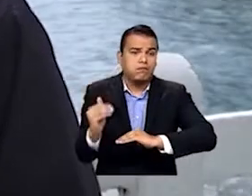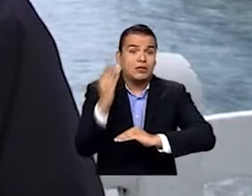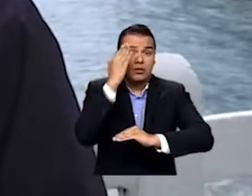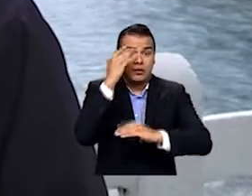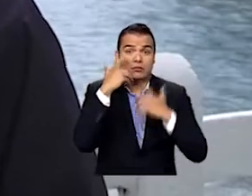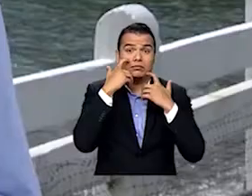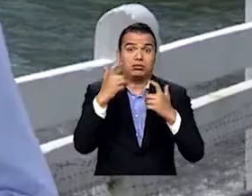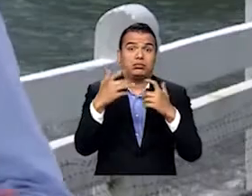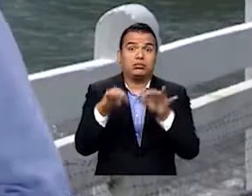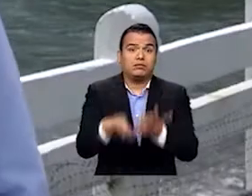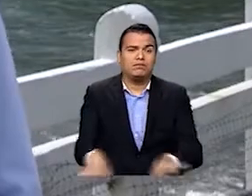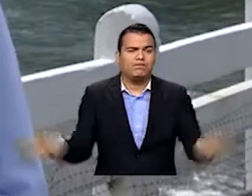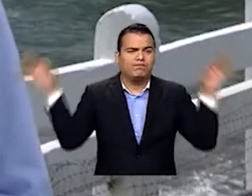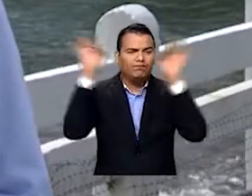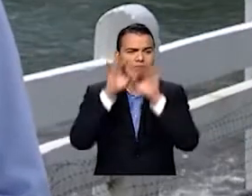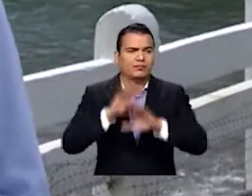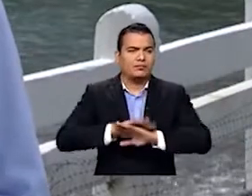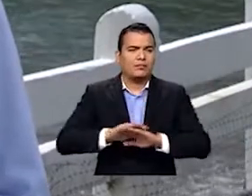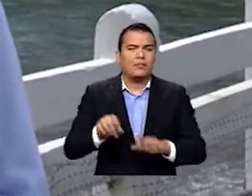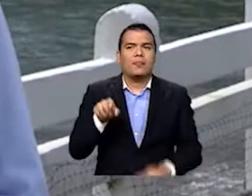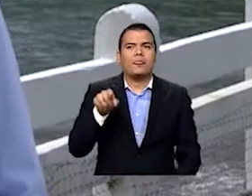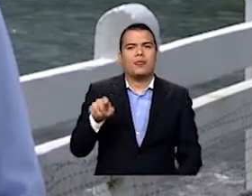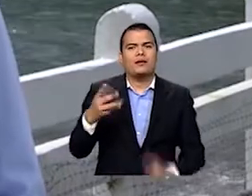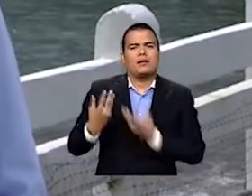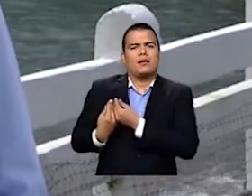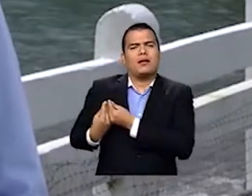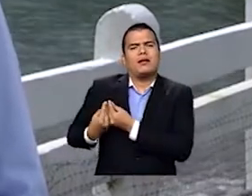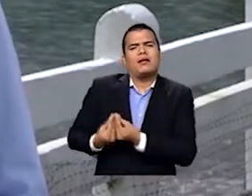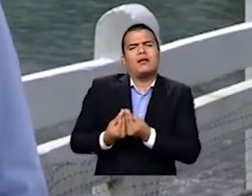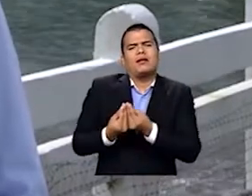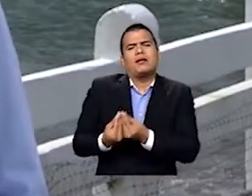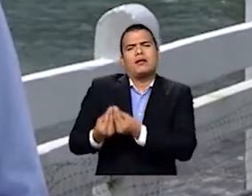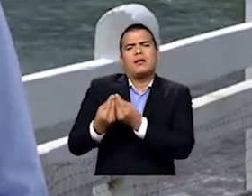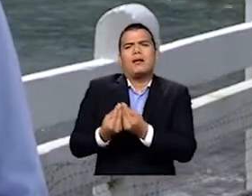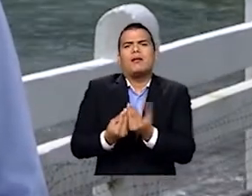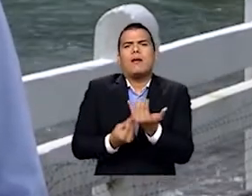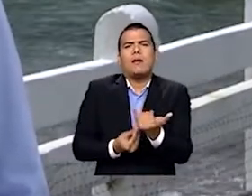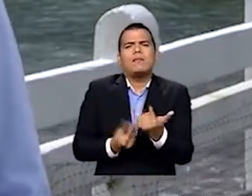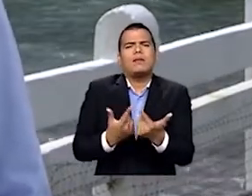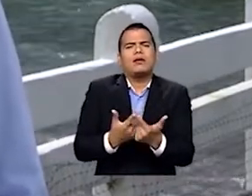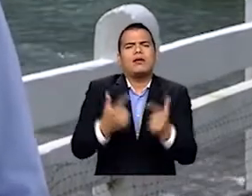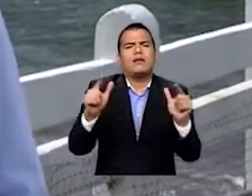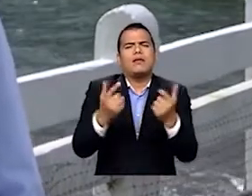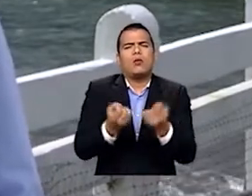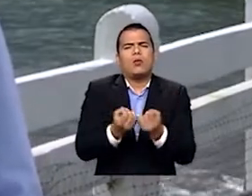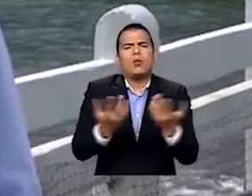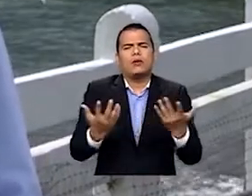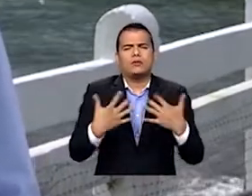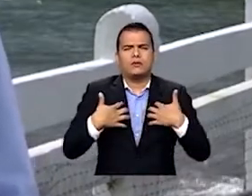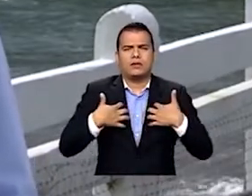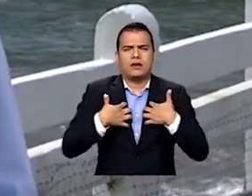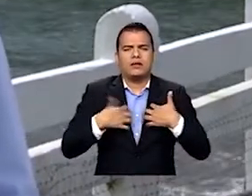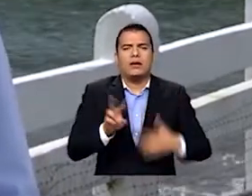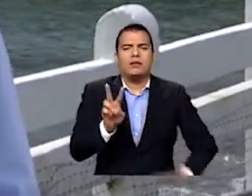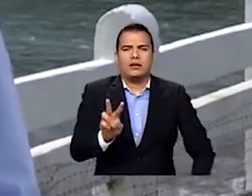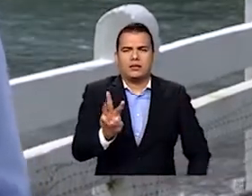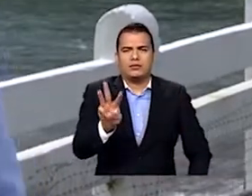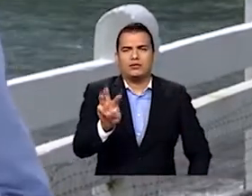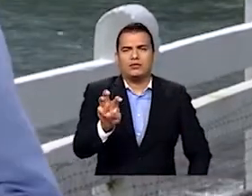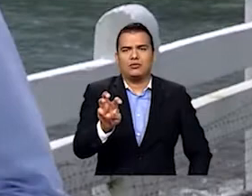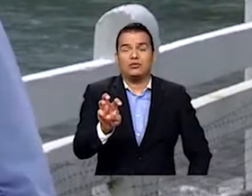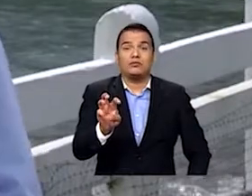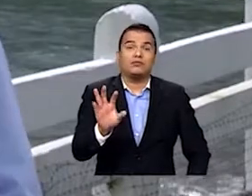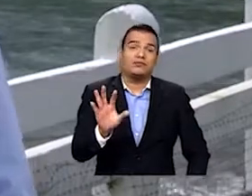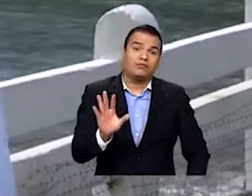importante para las ballenas. Finalmente, en esta caravana por la vida hemos liberado un total de 28 individuos de fauna silvestre.